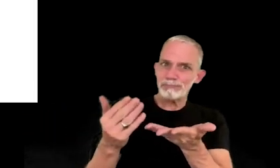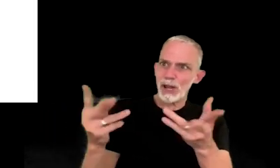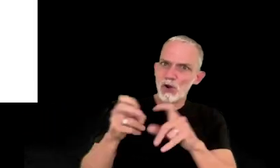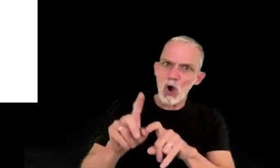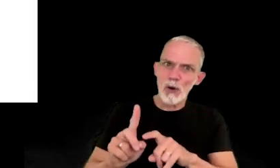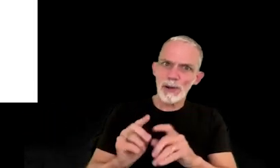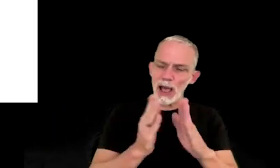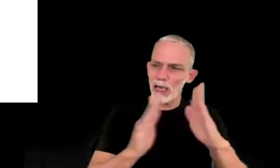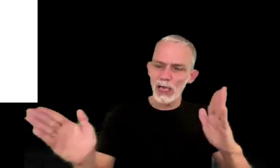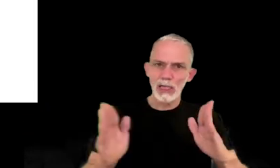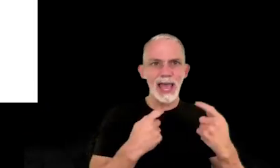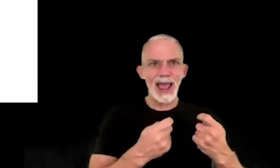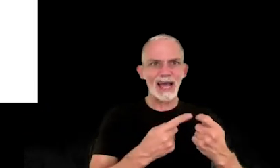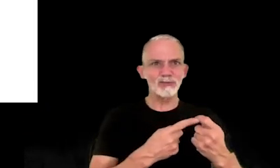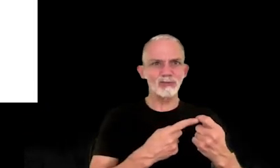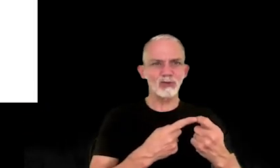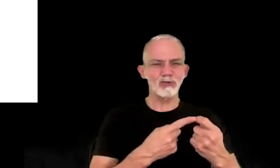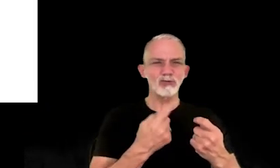periodo.